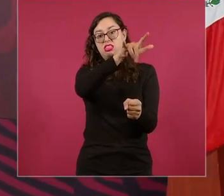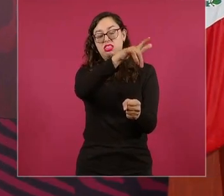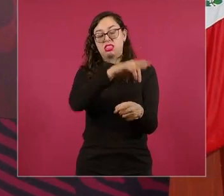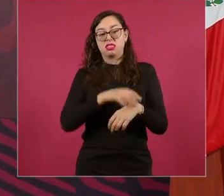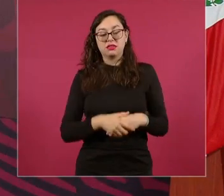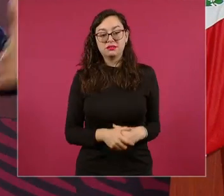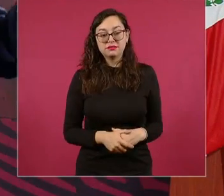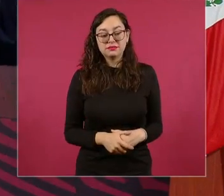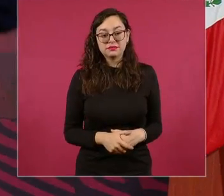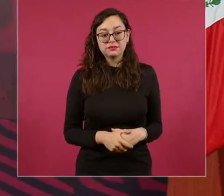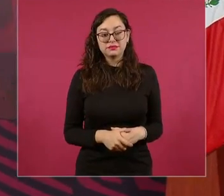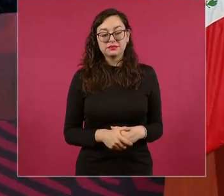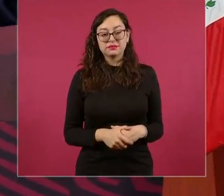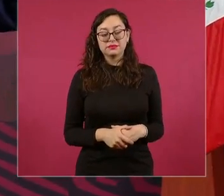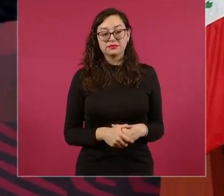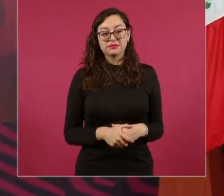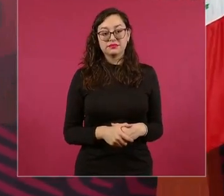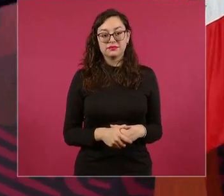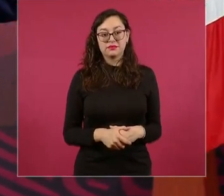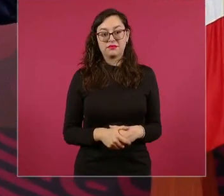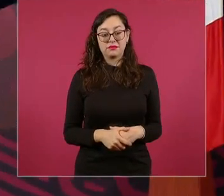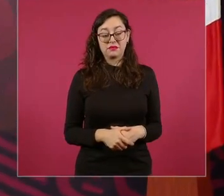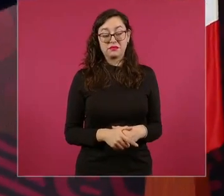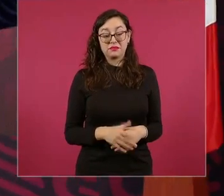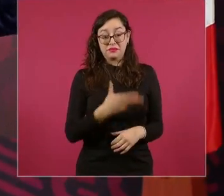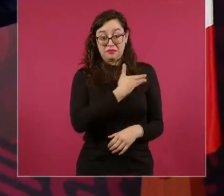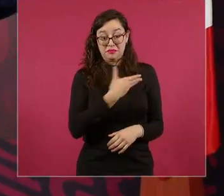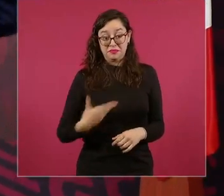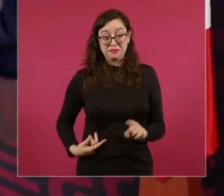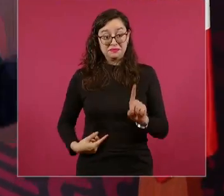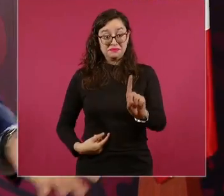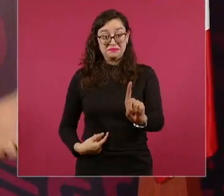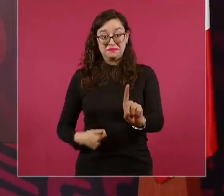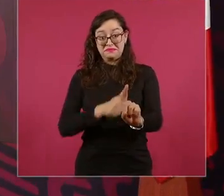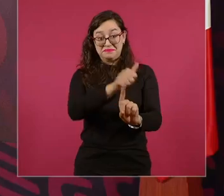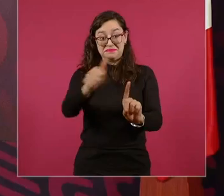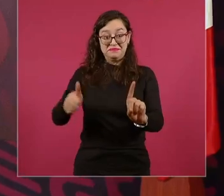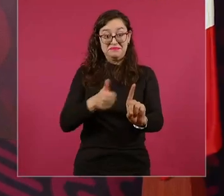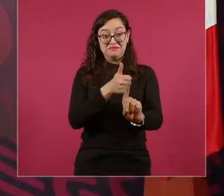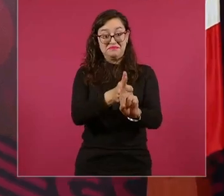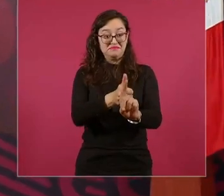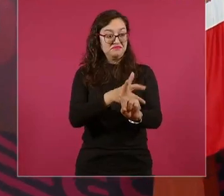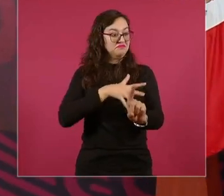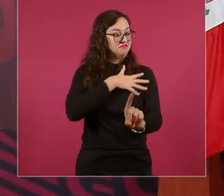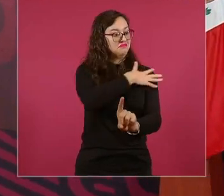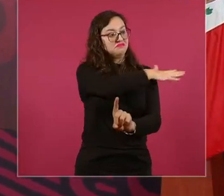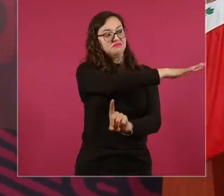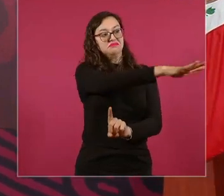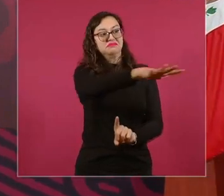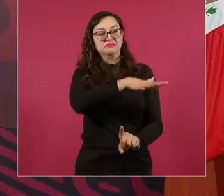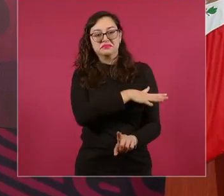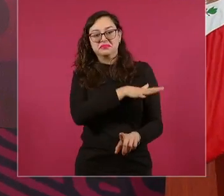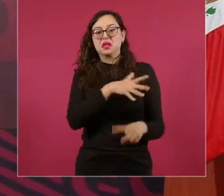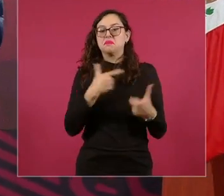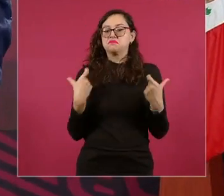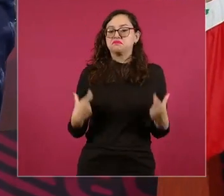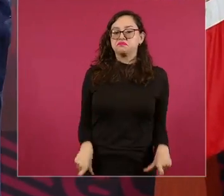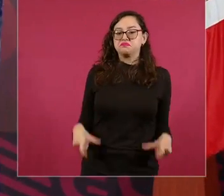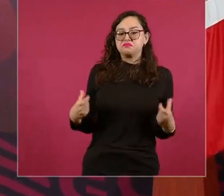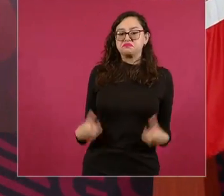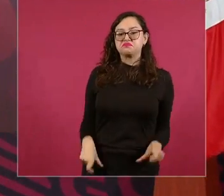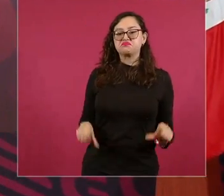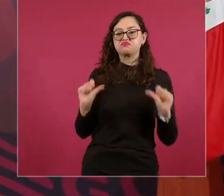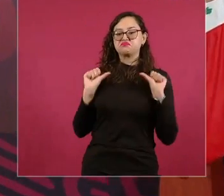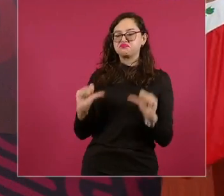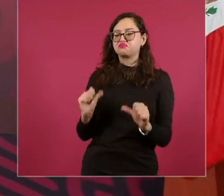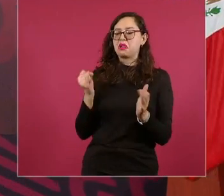y poder mantener los privilegios de no pagar impuestos, de